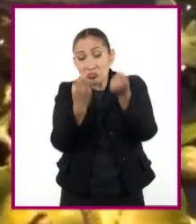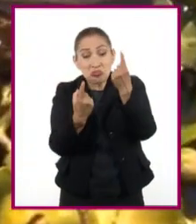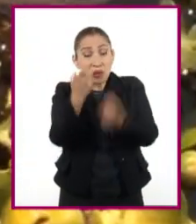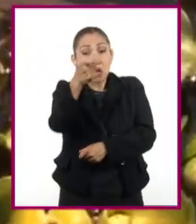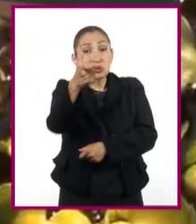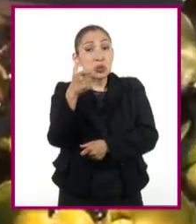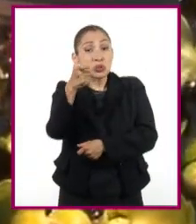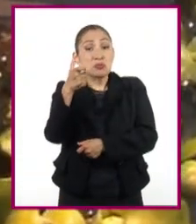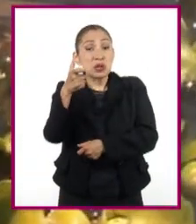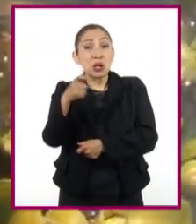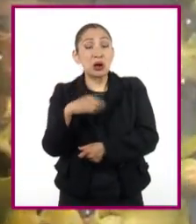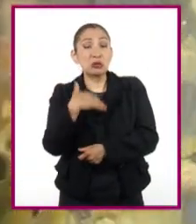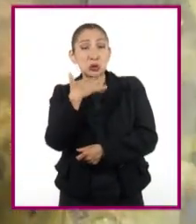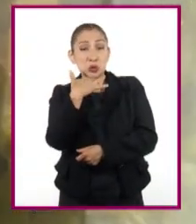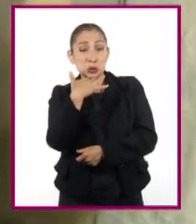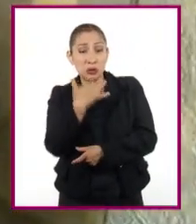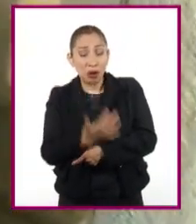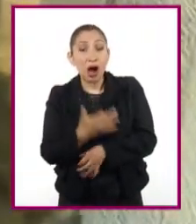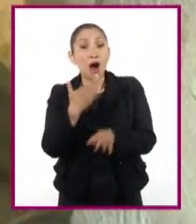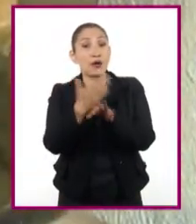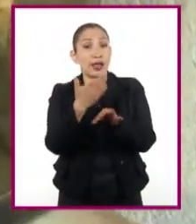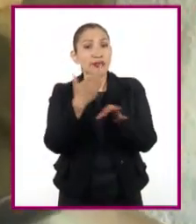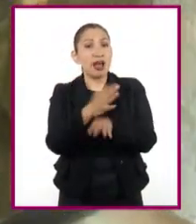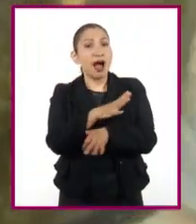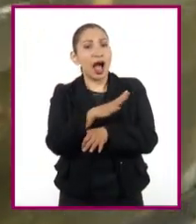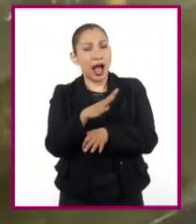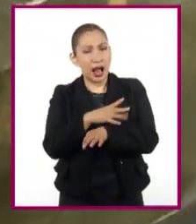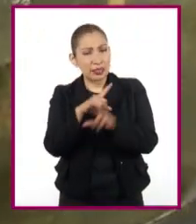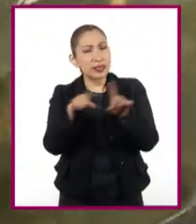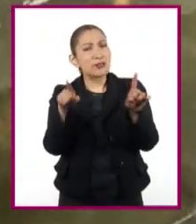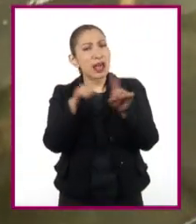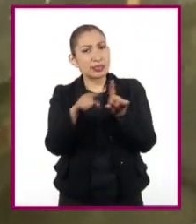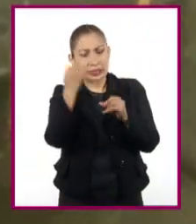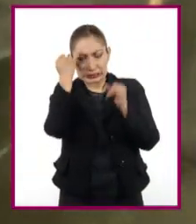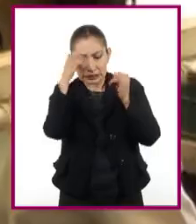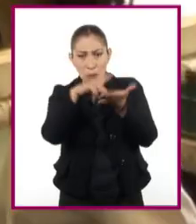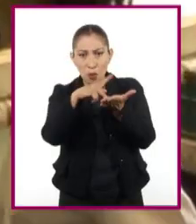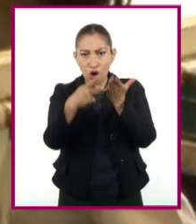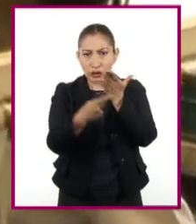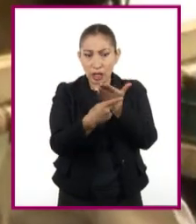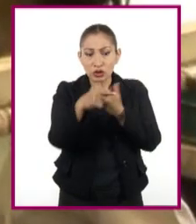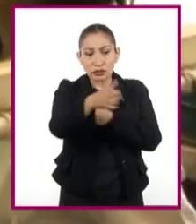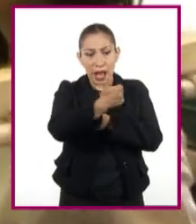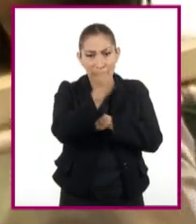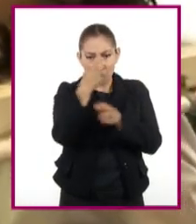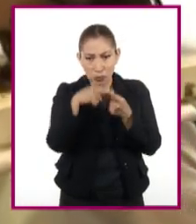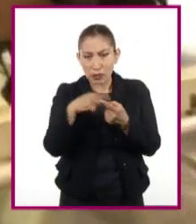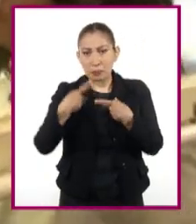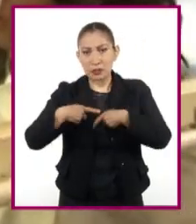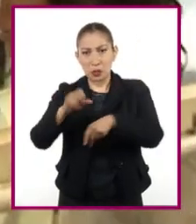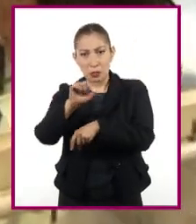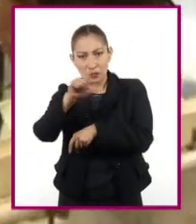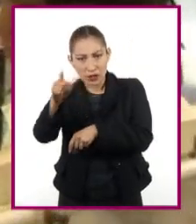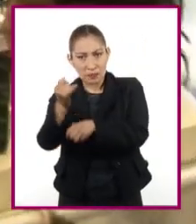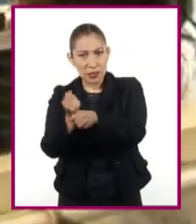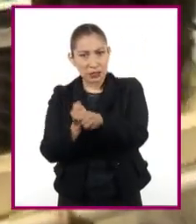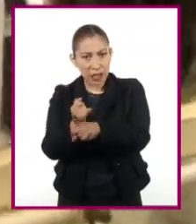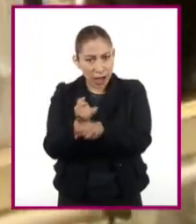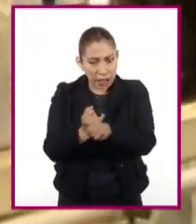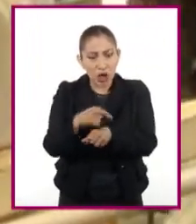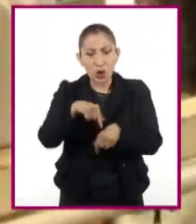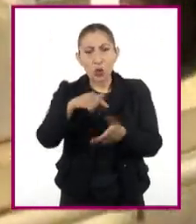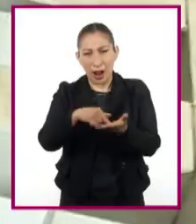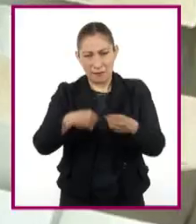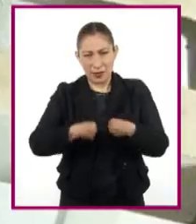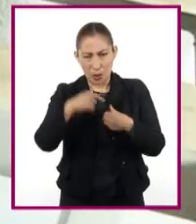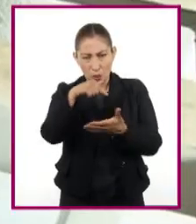canales de Xochimilco. Actualmente, existen diversos proyectos en los que estudiantes, investigadores y habitantes de la